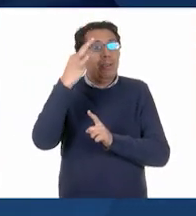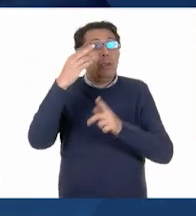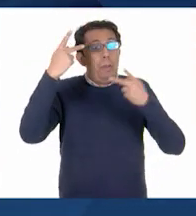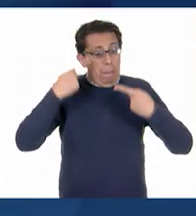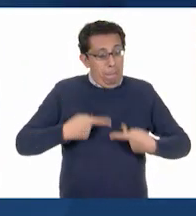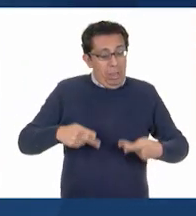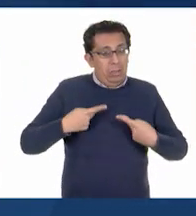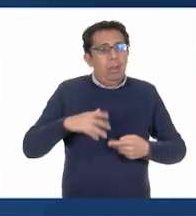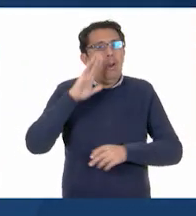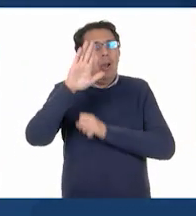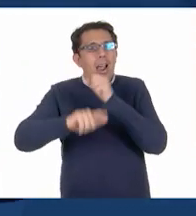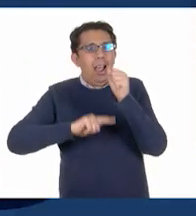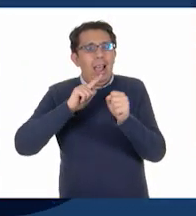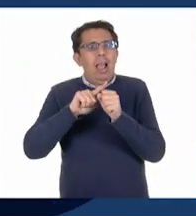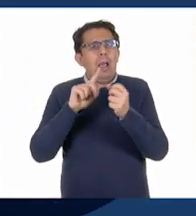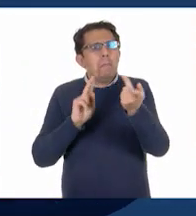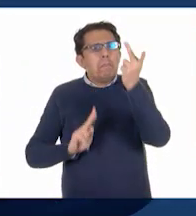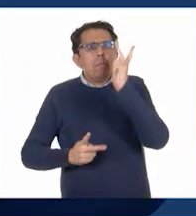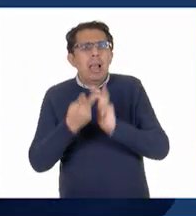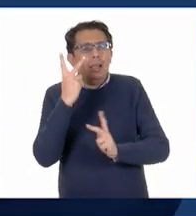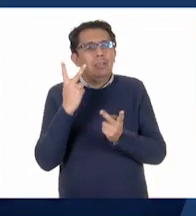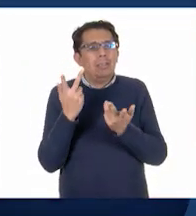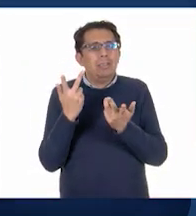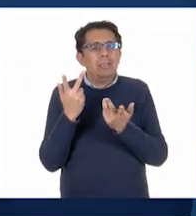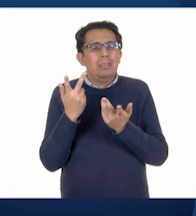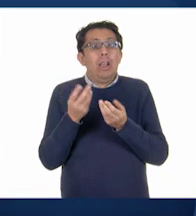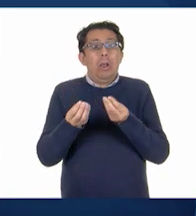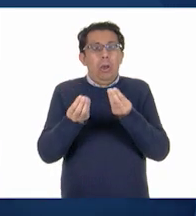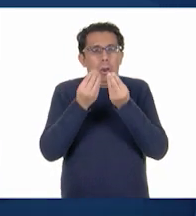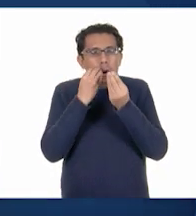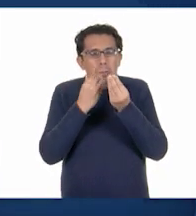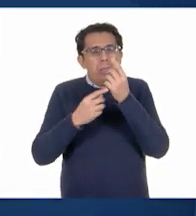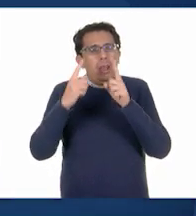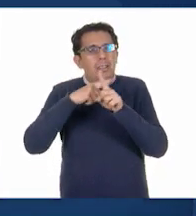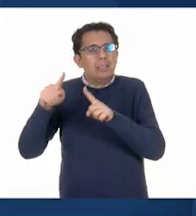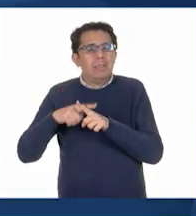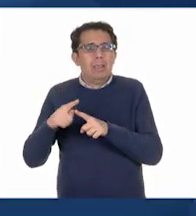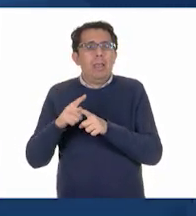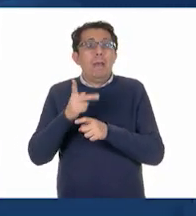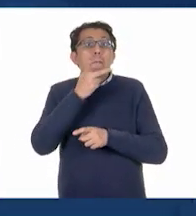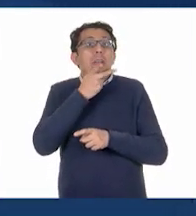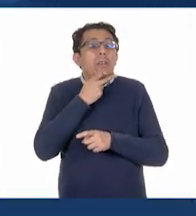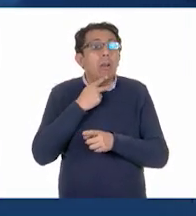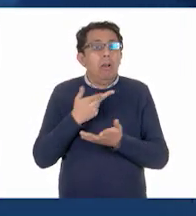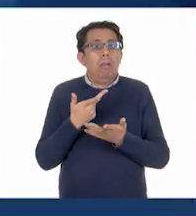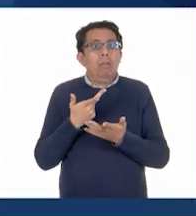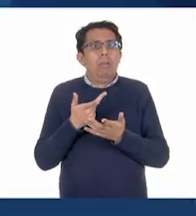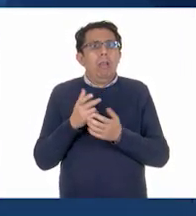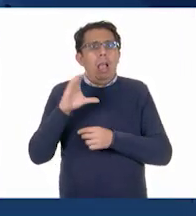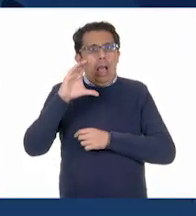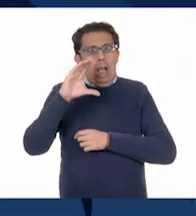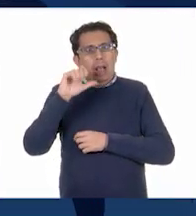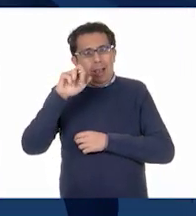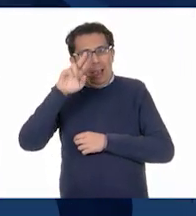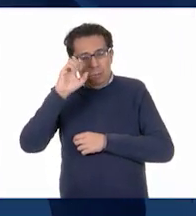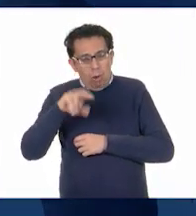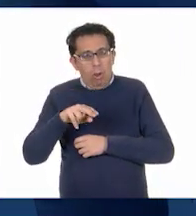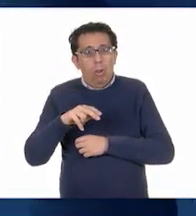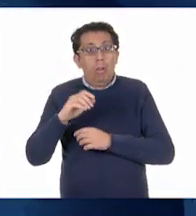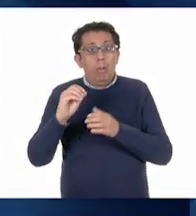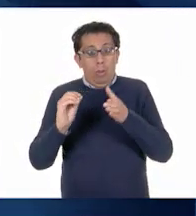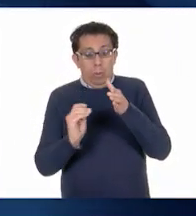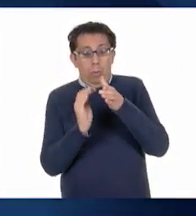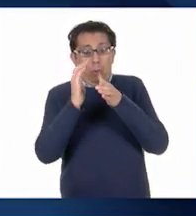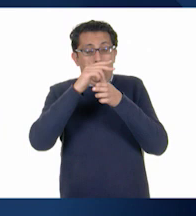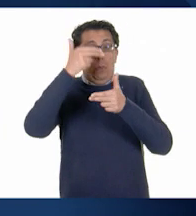personas, los animales, las plantas, los alimentos que consumimos, el petróleo, el carbón, el humo de un